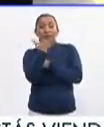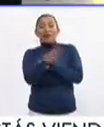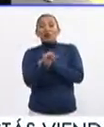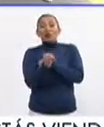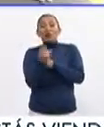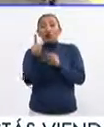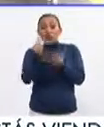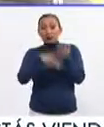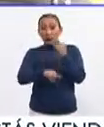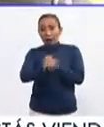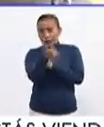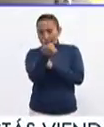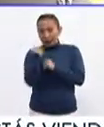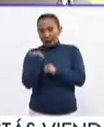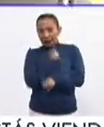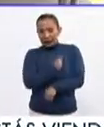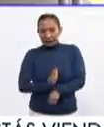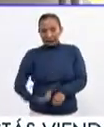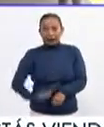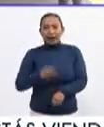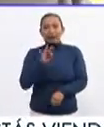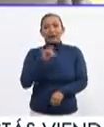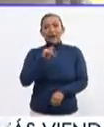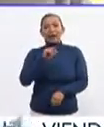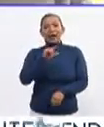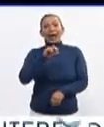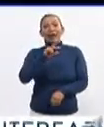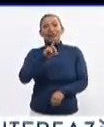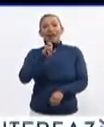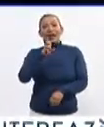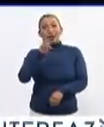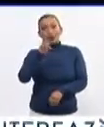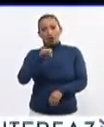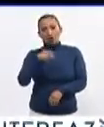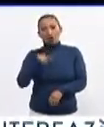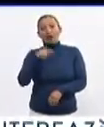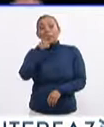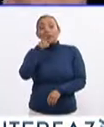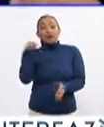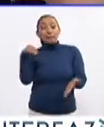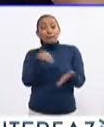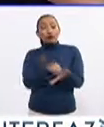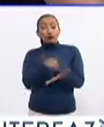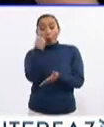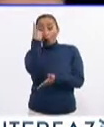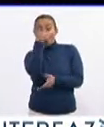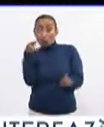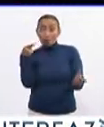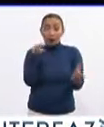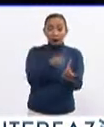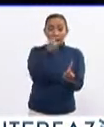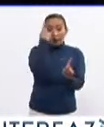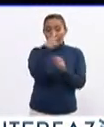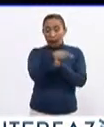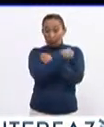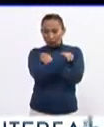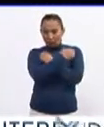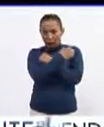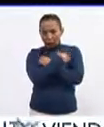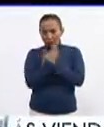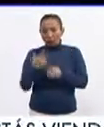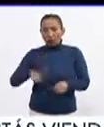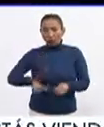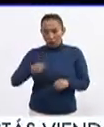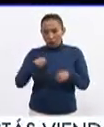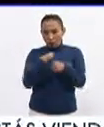de 2011, durante el mandato del presidente Felipe Calderón, se estableció que una de las finalidades de la educación que imparte